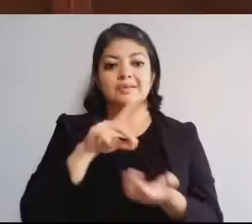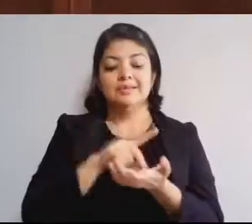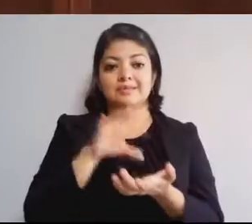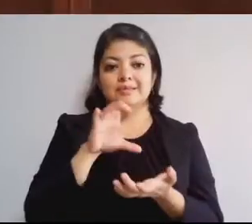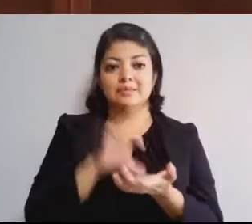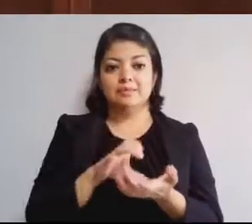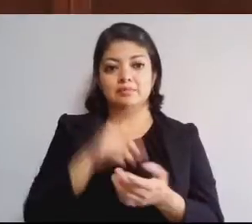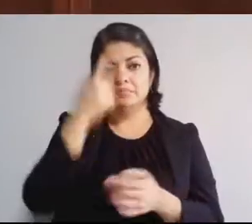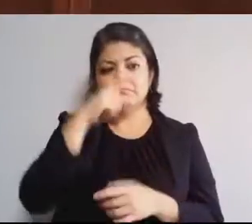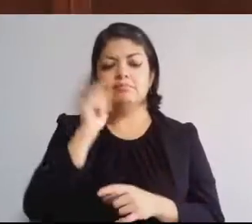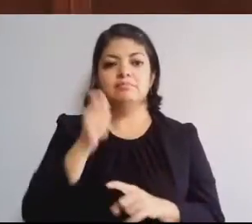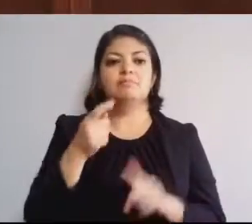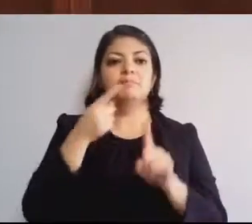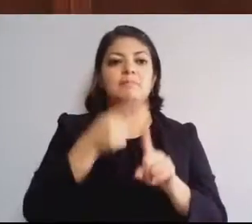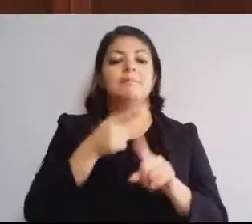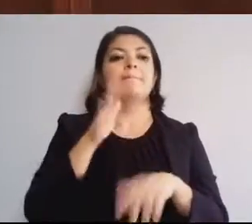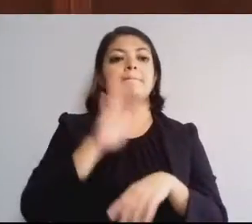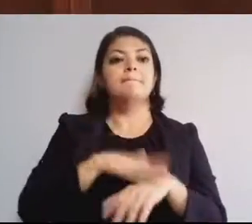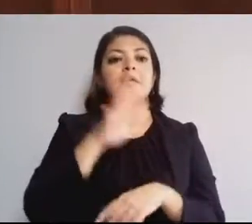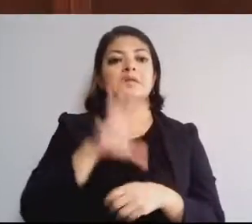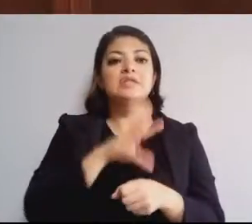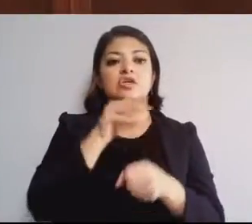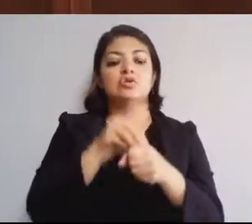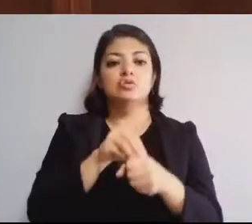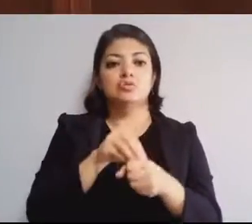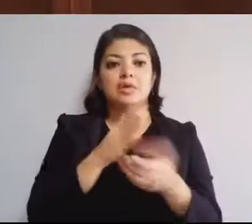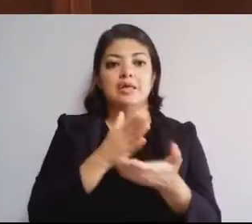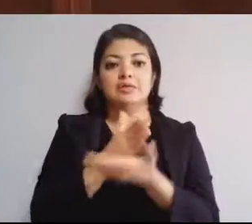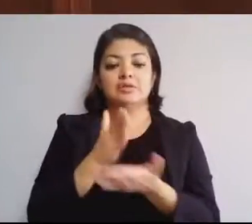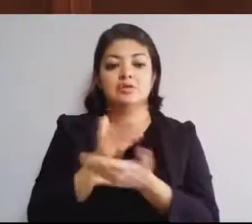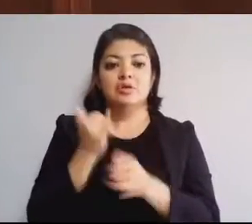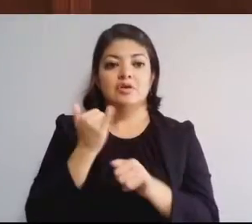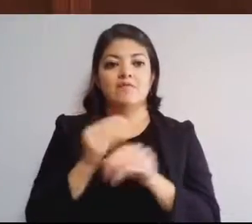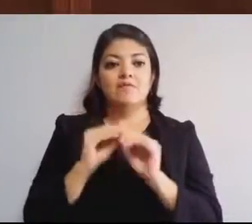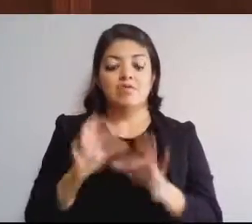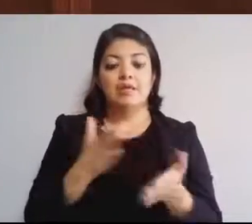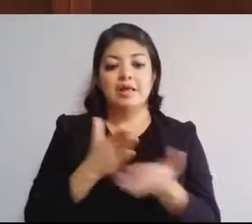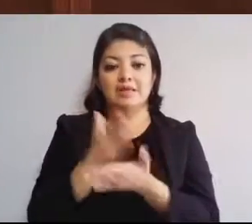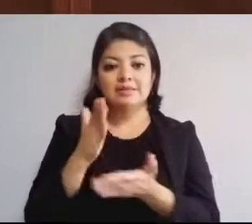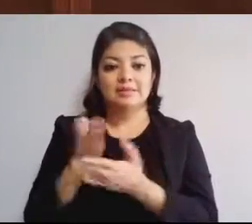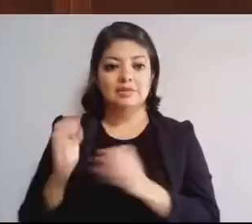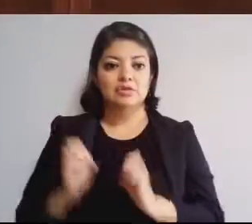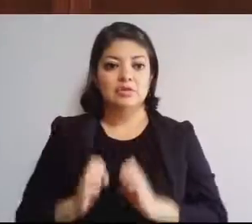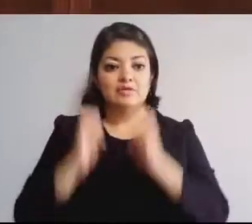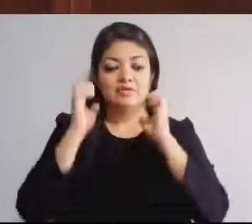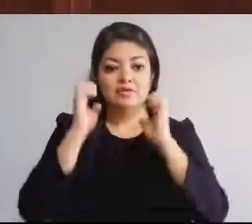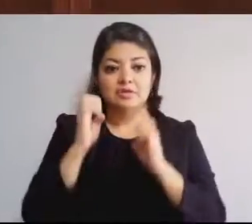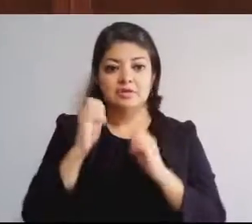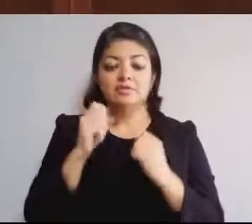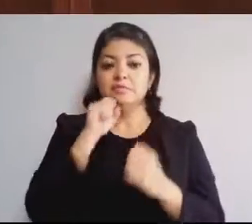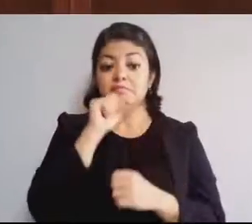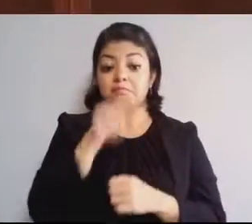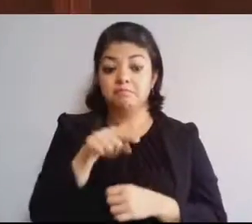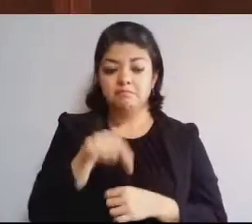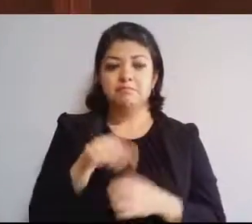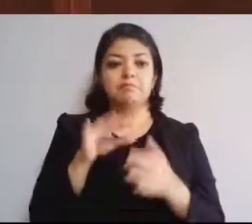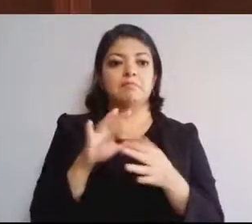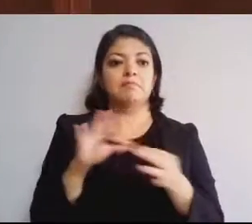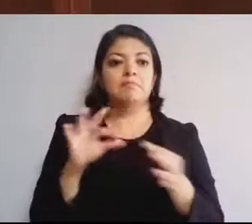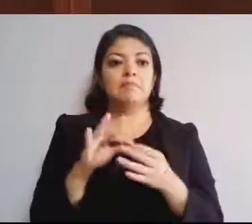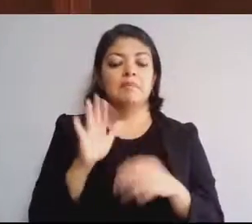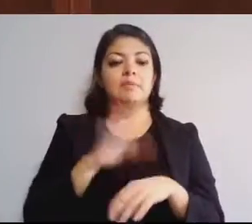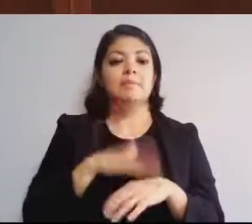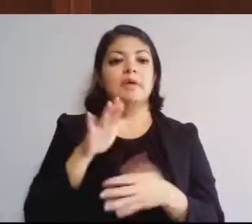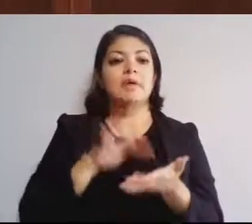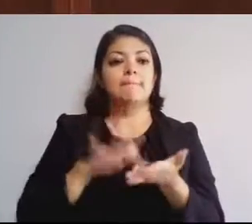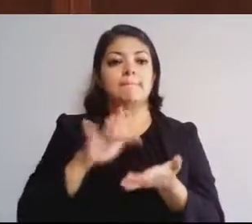fin de hacer más inclusivo el acceso a la información, acceso a edificios públicos, del mismo modo que se daría más apoyo a